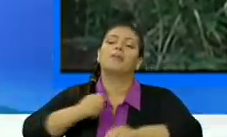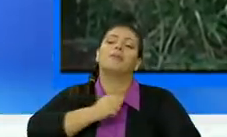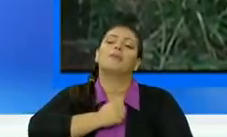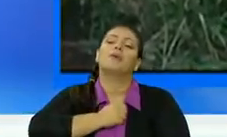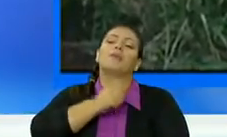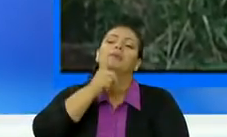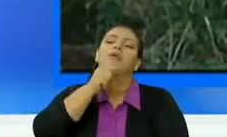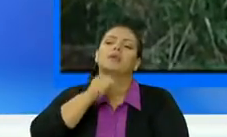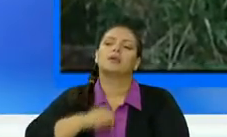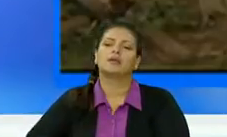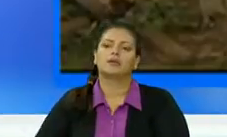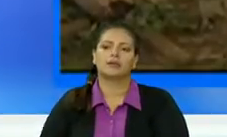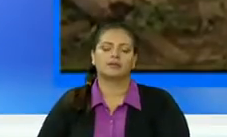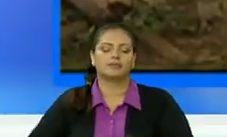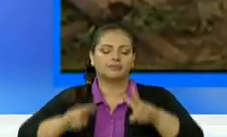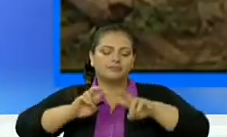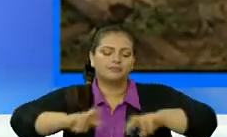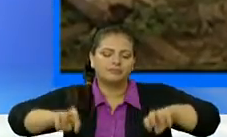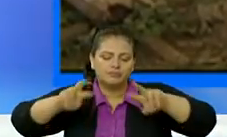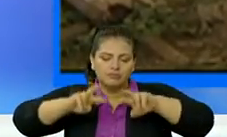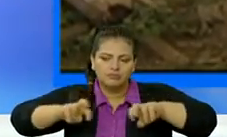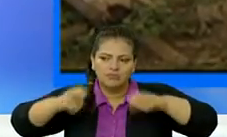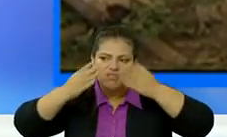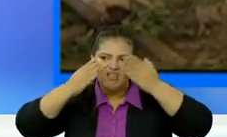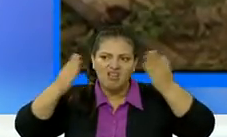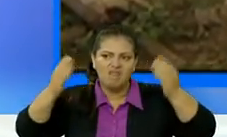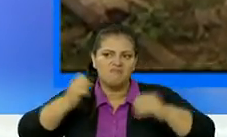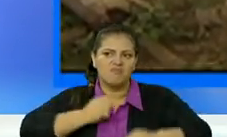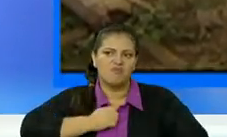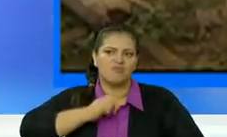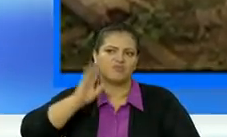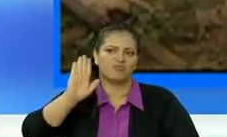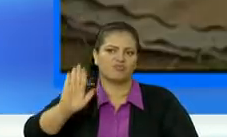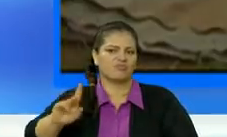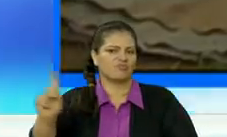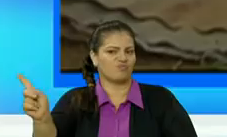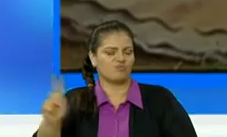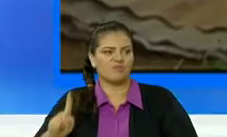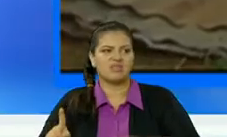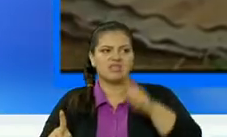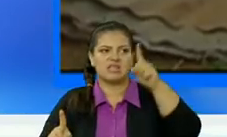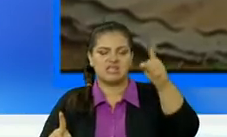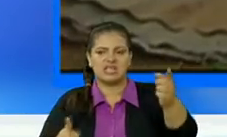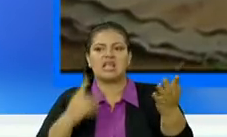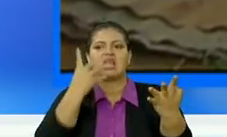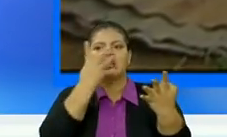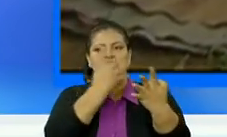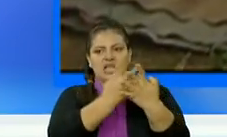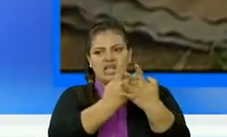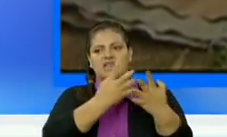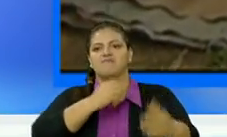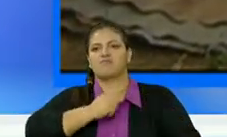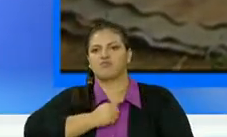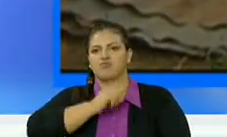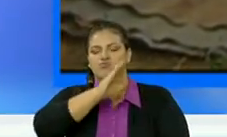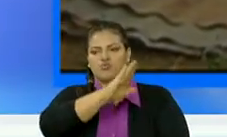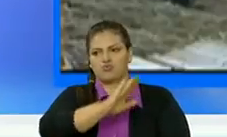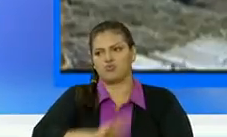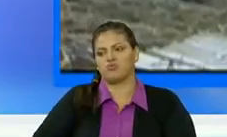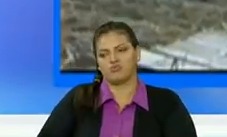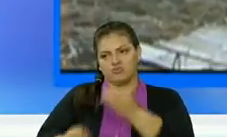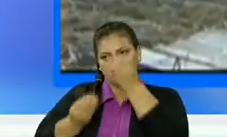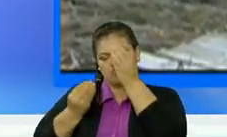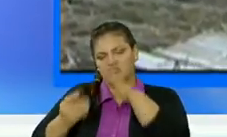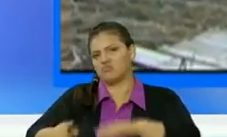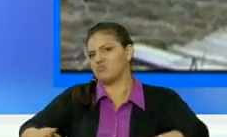al Patronato de Cárceles Penitenciarias. Vinimos, notificamos a las personas que están aquí, les dimos un plazo de 72